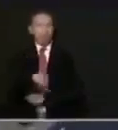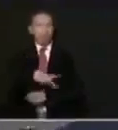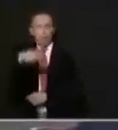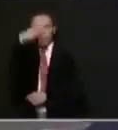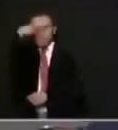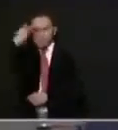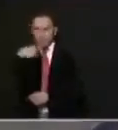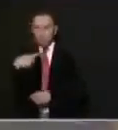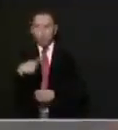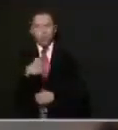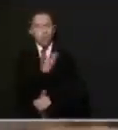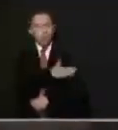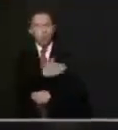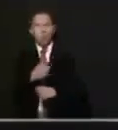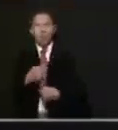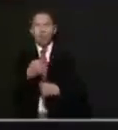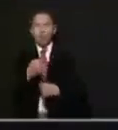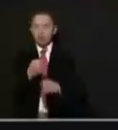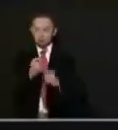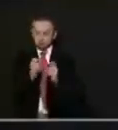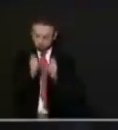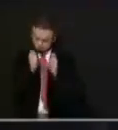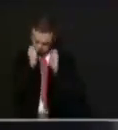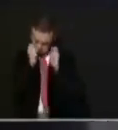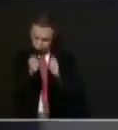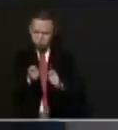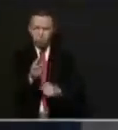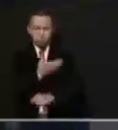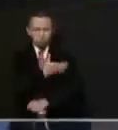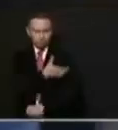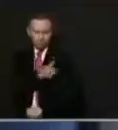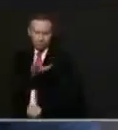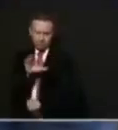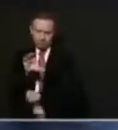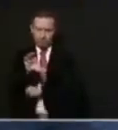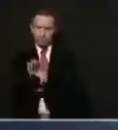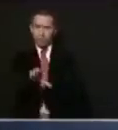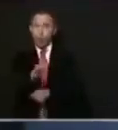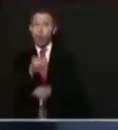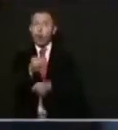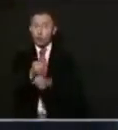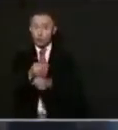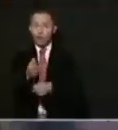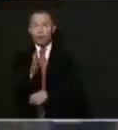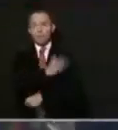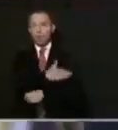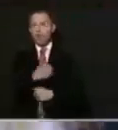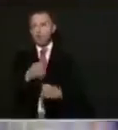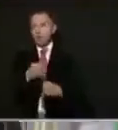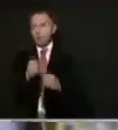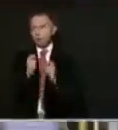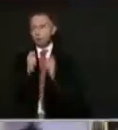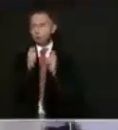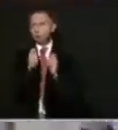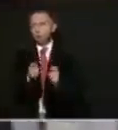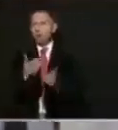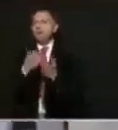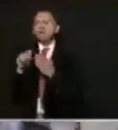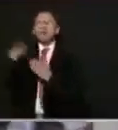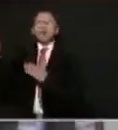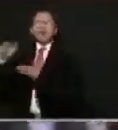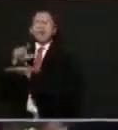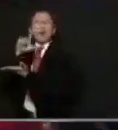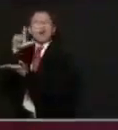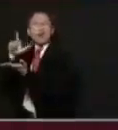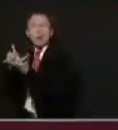profundo. Exactamente. México realmente real. Ahorita está haciendo esta toma de poder. Bueno, lo que otro hemos... es legal, leguleyo. Sí, lo otro no, es la ley.